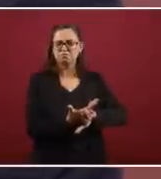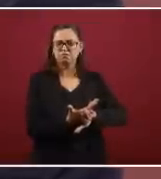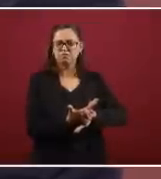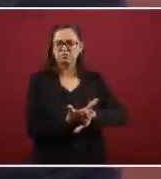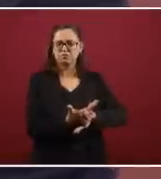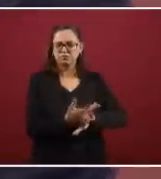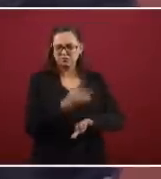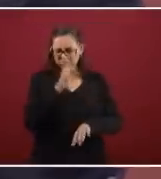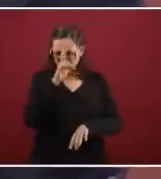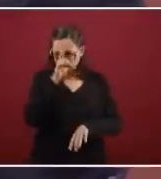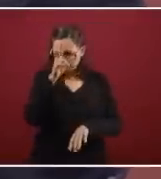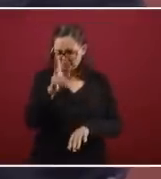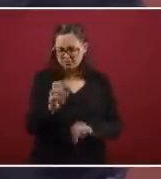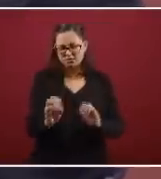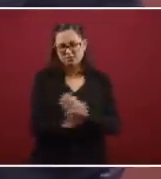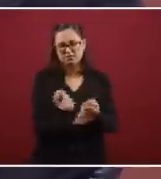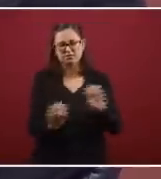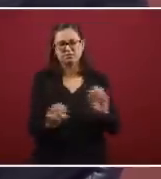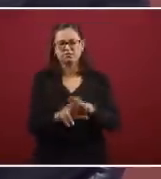a nadie.